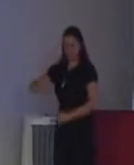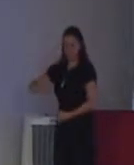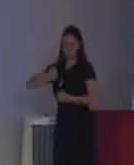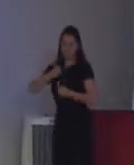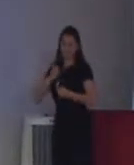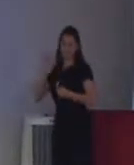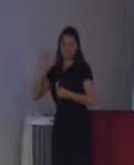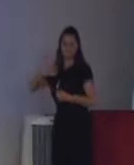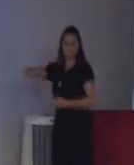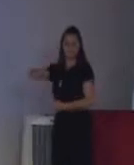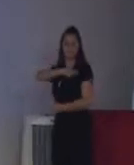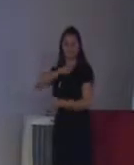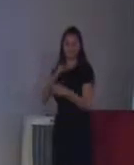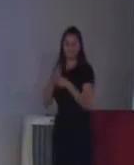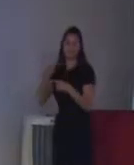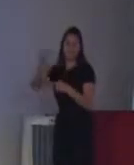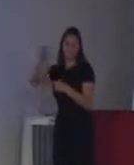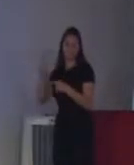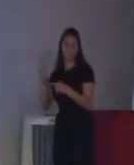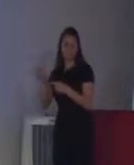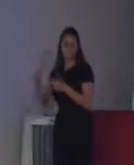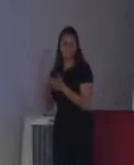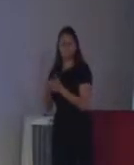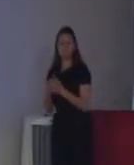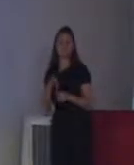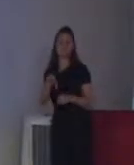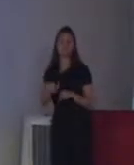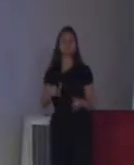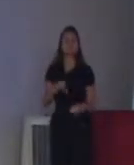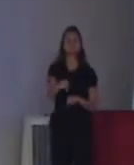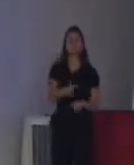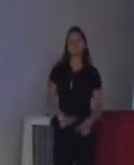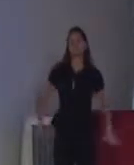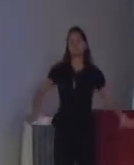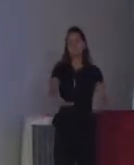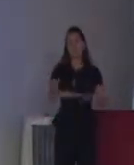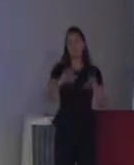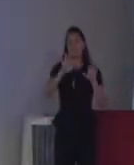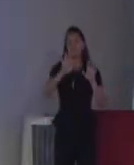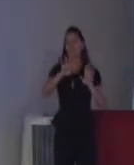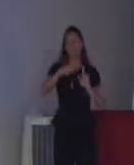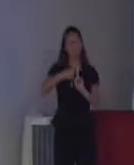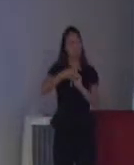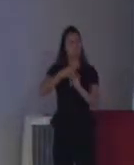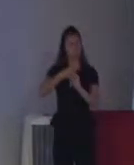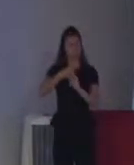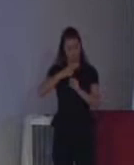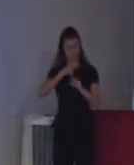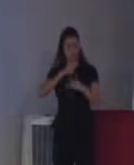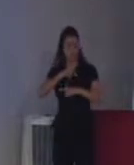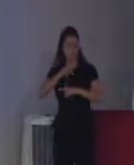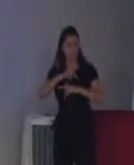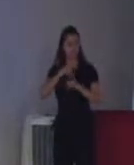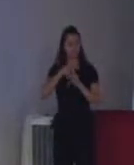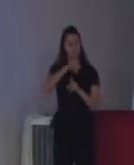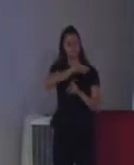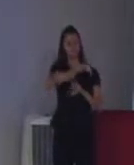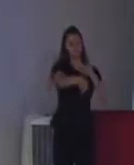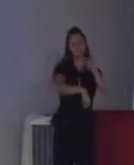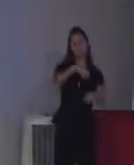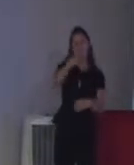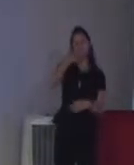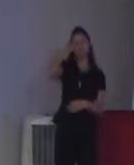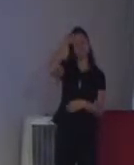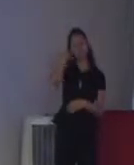del siglo XVII que intentaban recuperar los territorios cristianos que estaban en manos de los turcos musulmanes. Y él